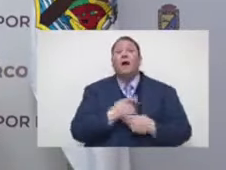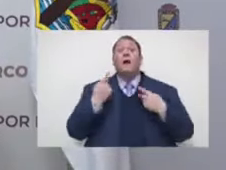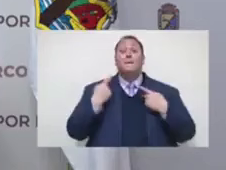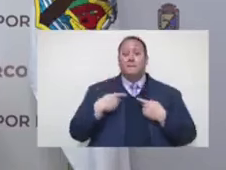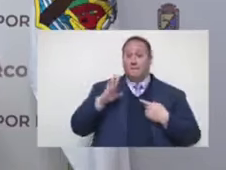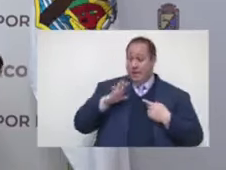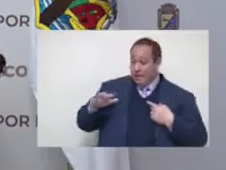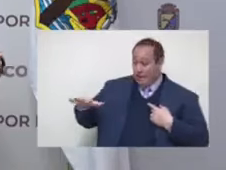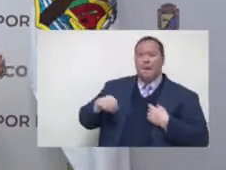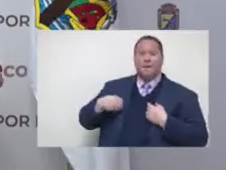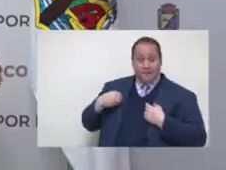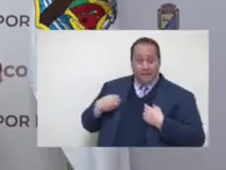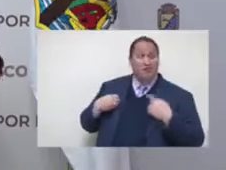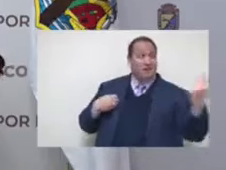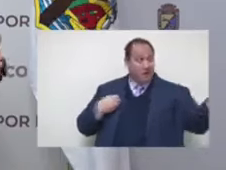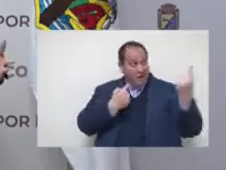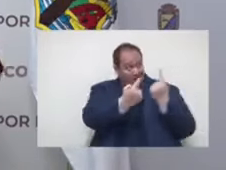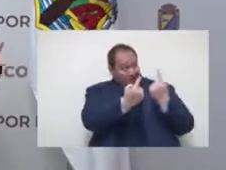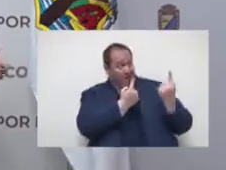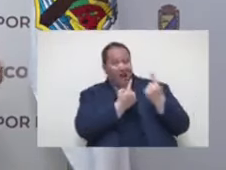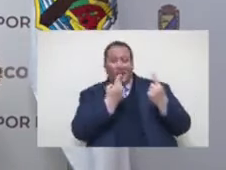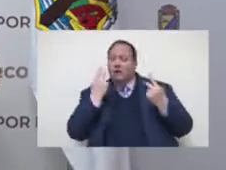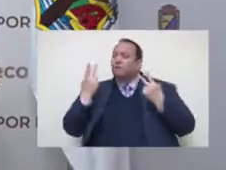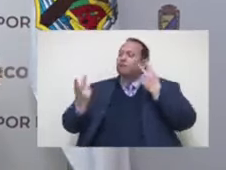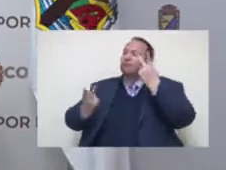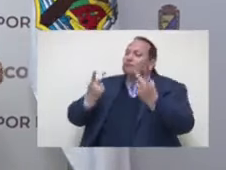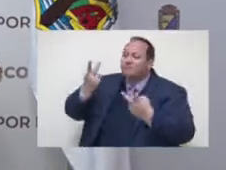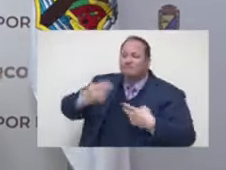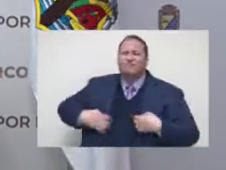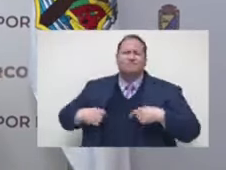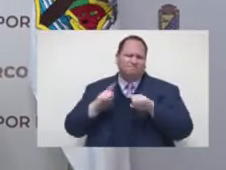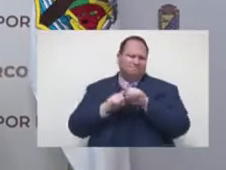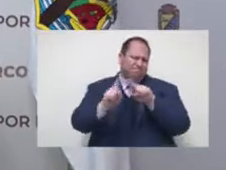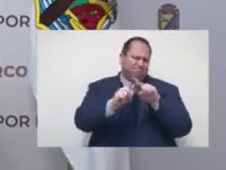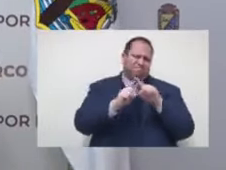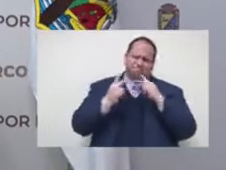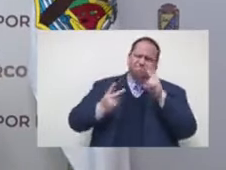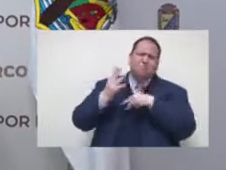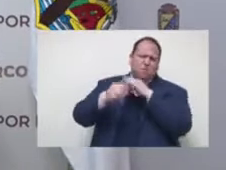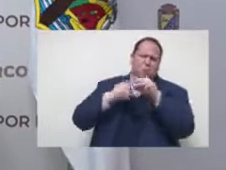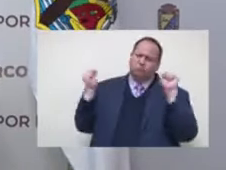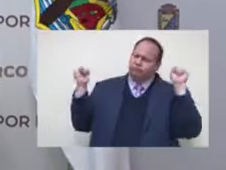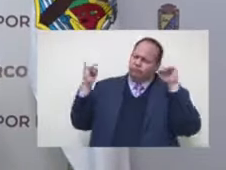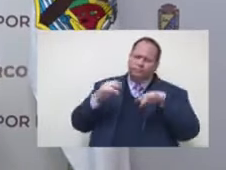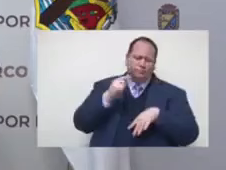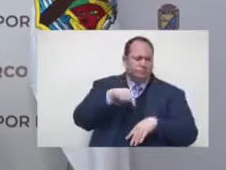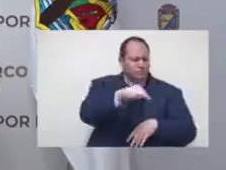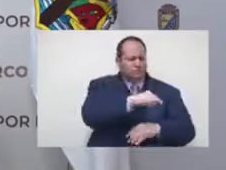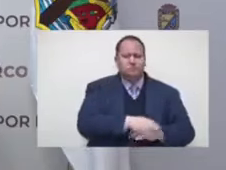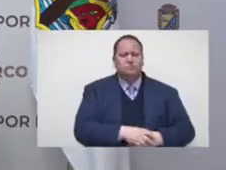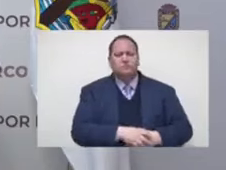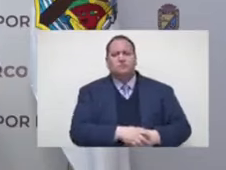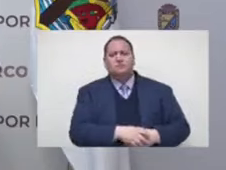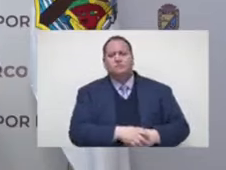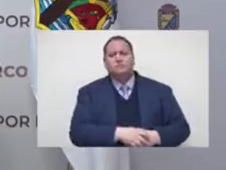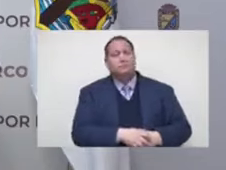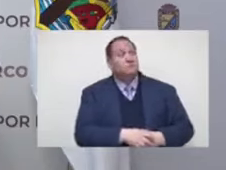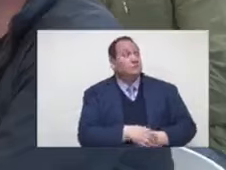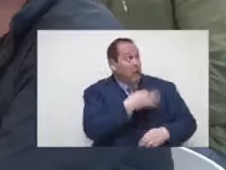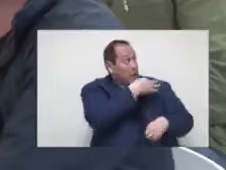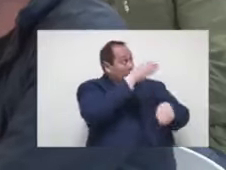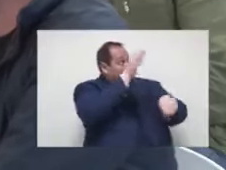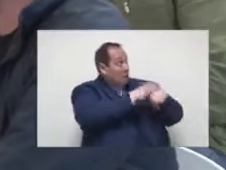ciudadanos bajacalifornianos y también a estos lugares que acuden pues de muchas partes y muchos lugares del mundo, ¿no? Entonces, ¿habrá un